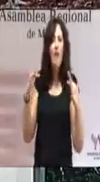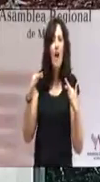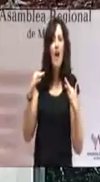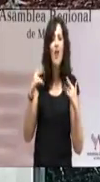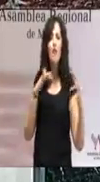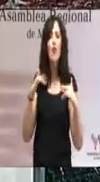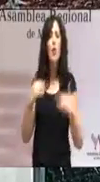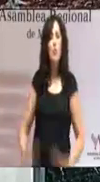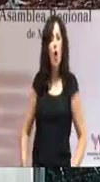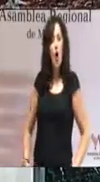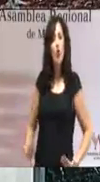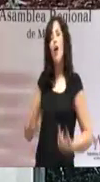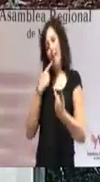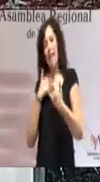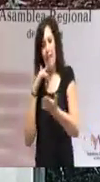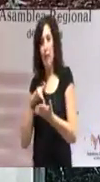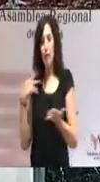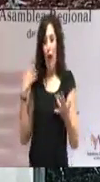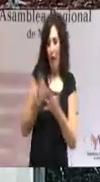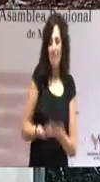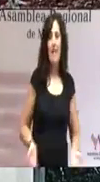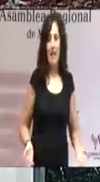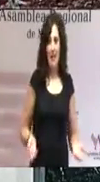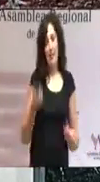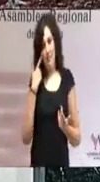corto. Mire usted,